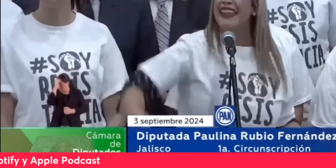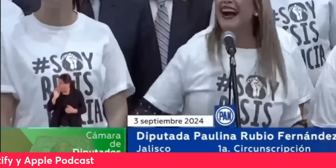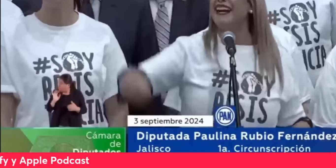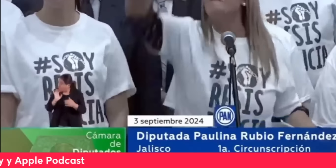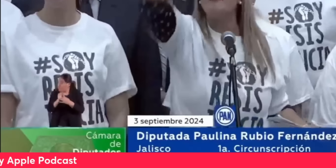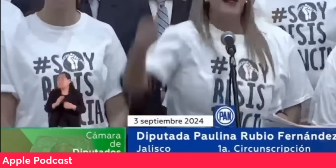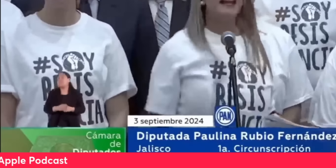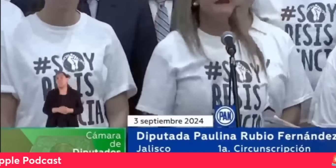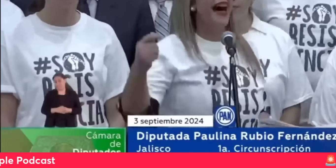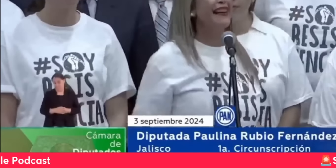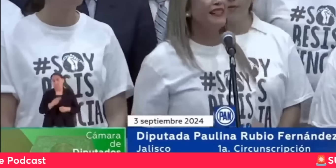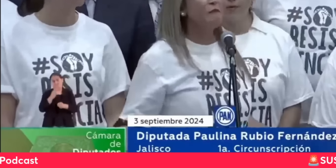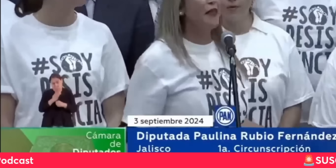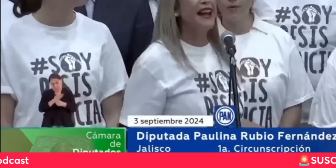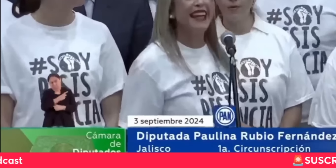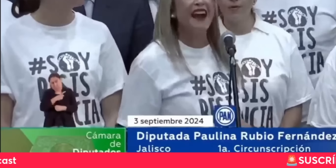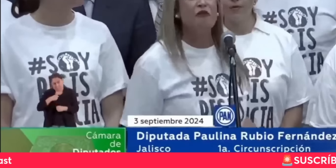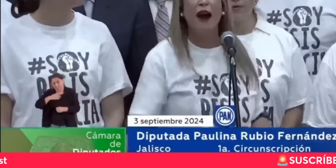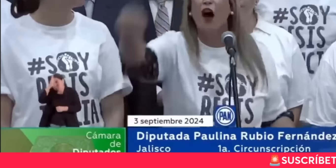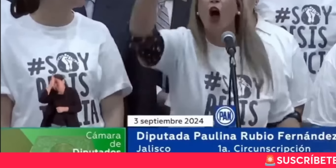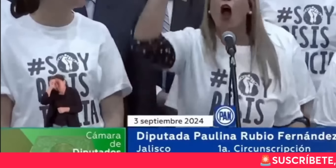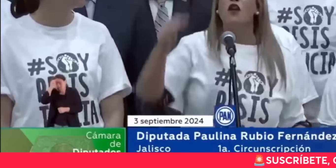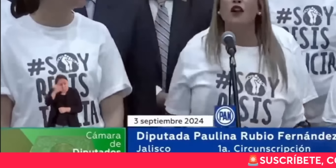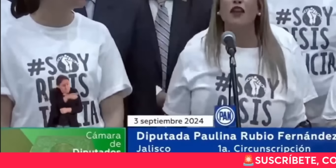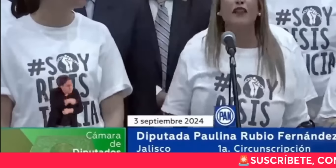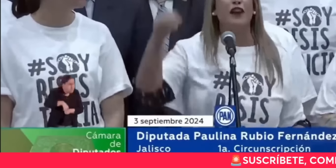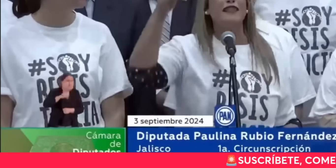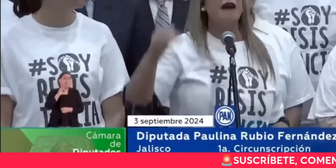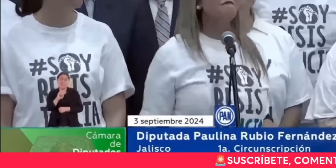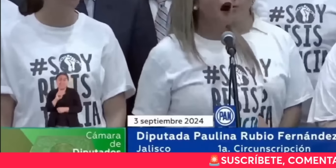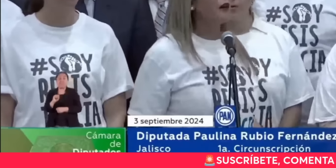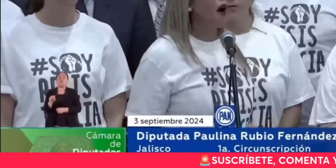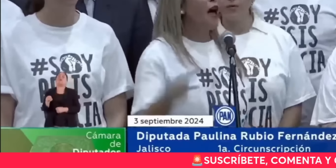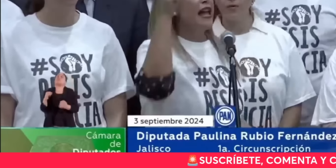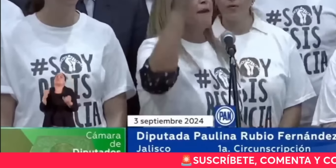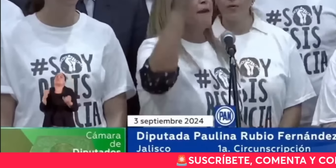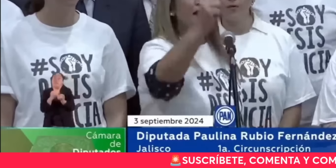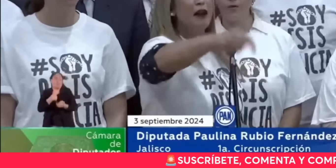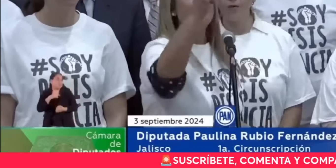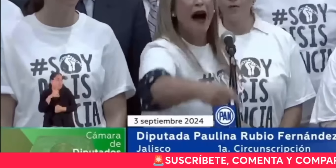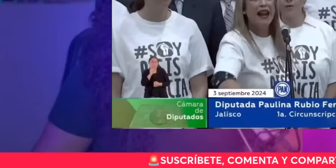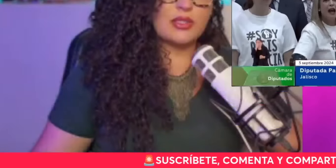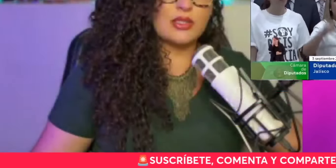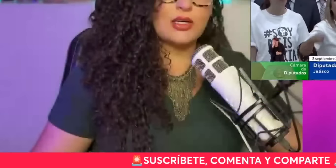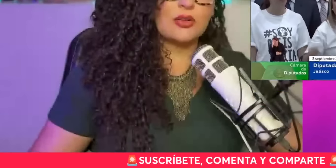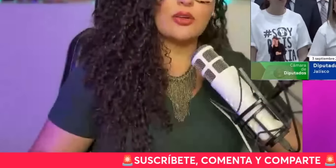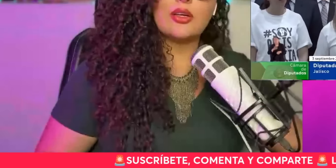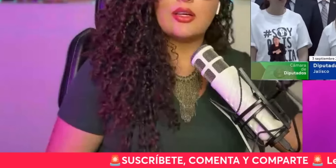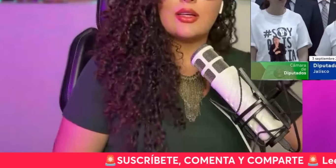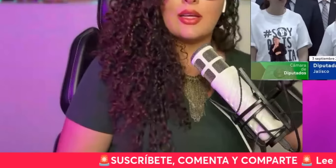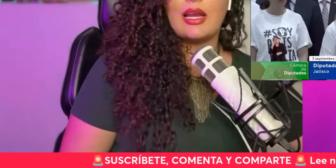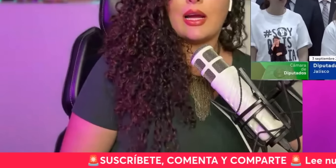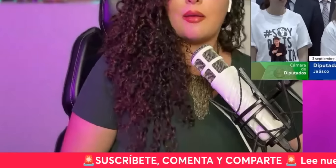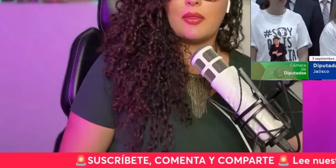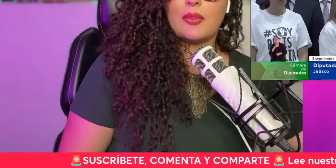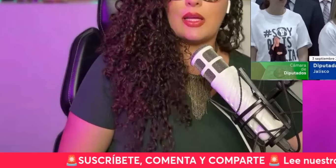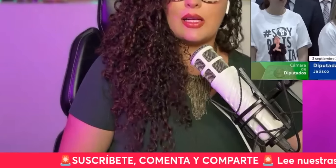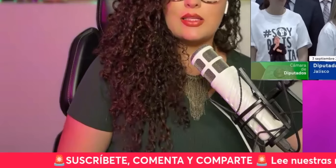Tribunal Electoral por haberles otorgado la mayoría, y voy a hacer énfasis en esto,